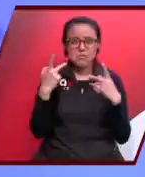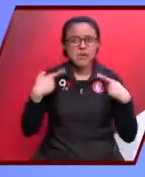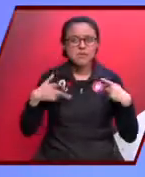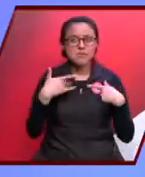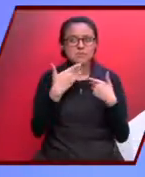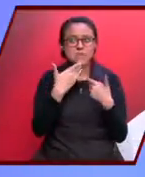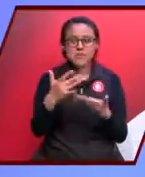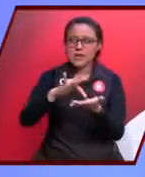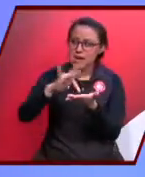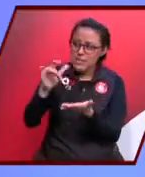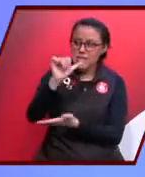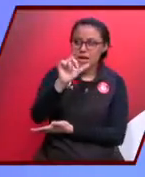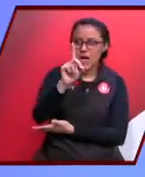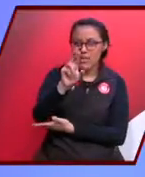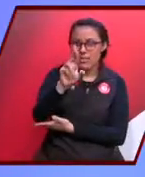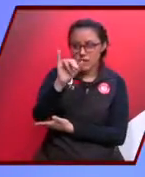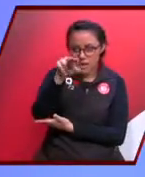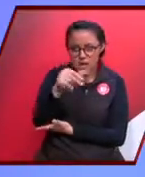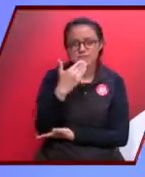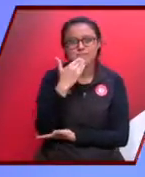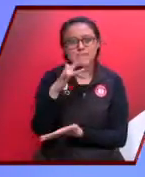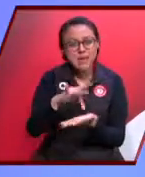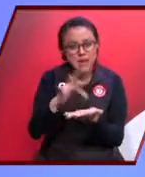involucraron, gracias a Adriana.